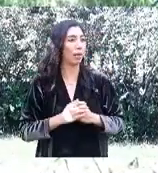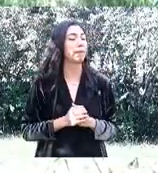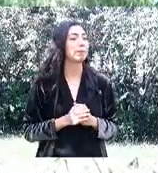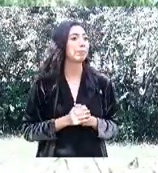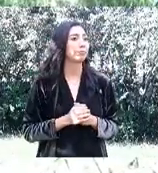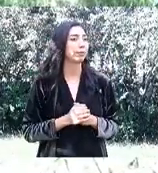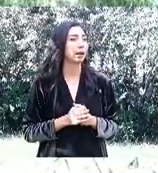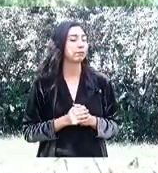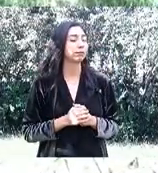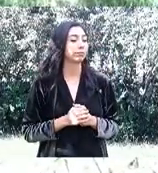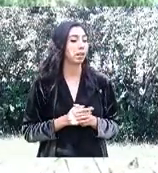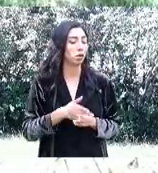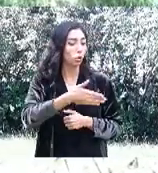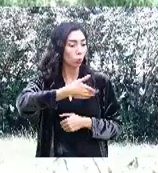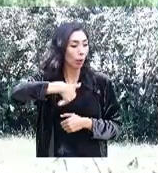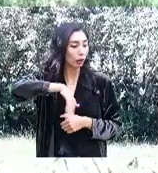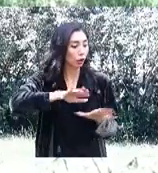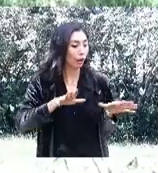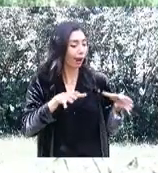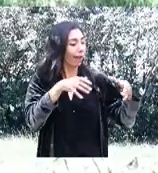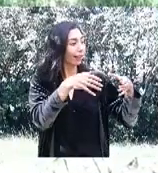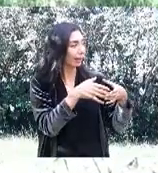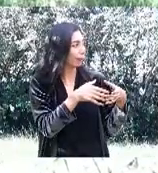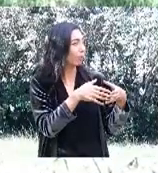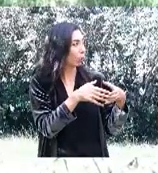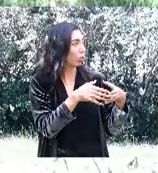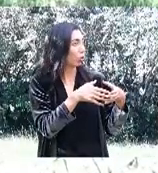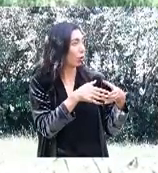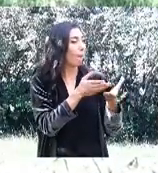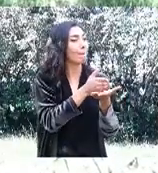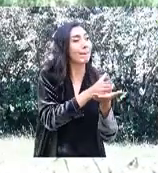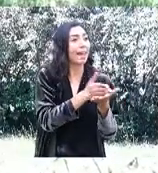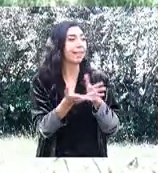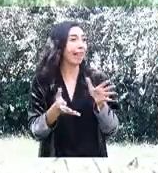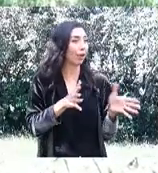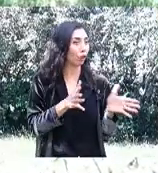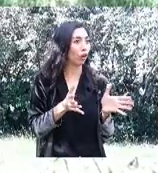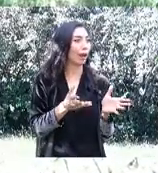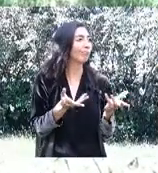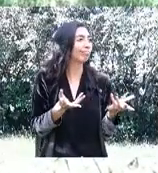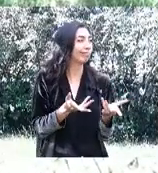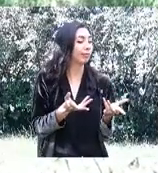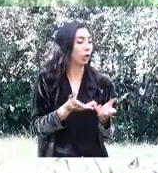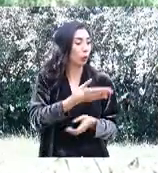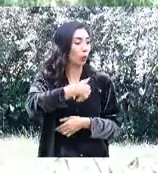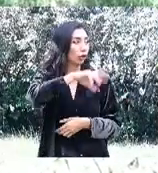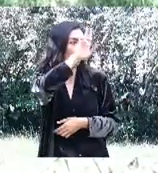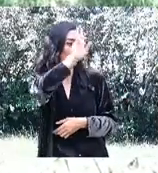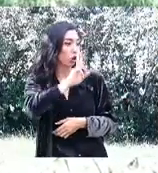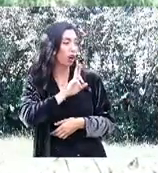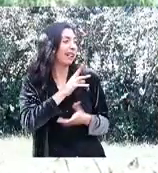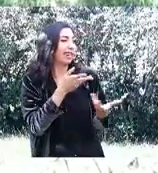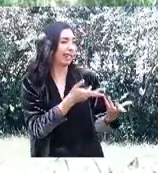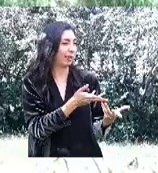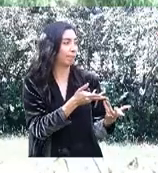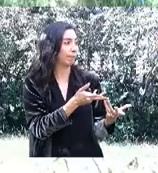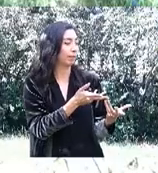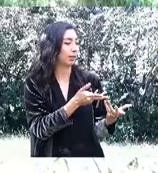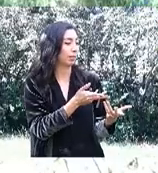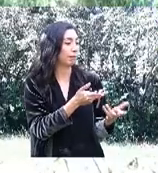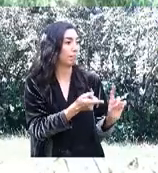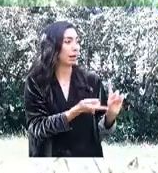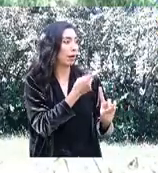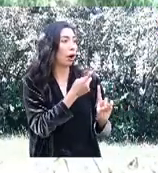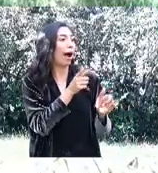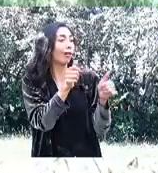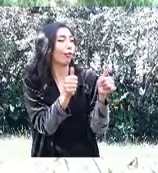a nuestro equipo de mediadores Eh bueno nuestro rol con ellos es principalmente el de generar